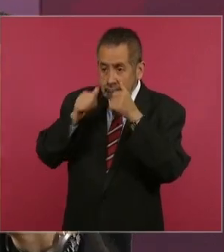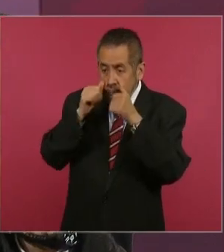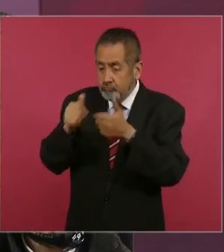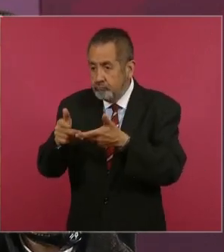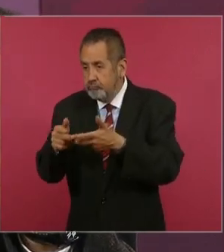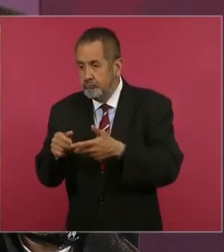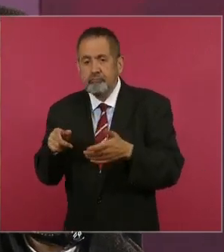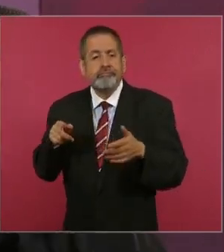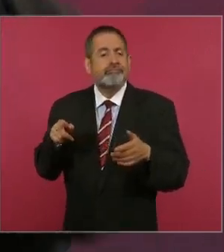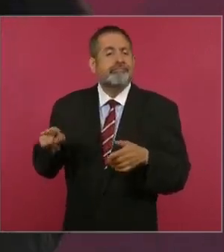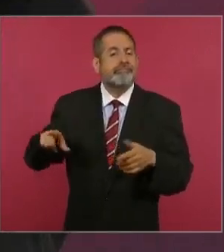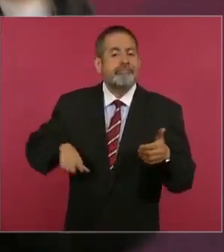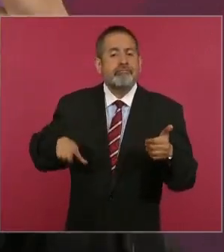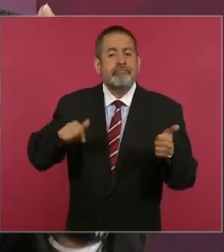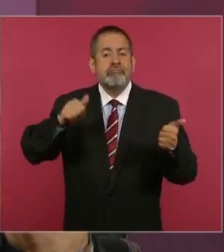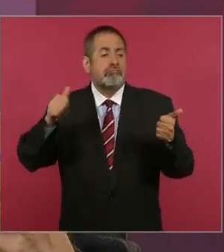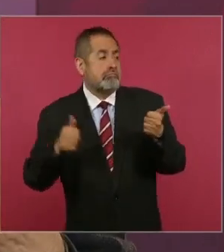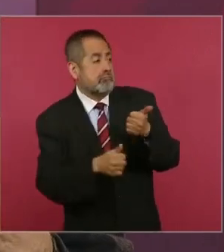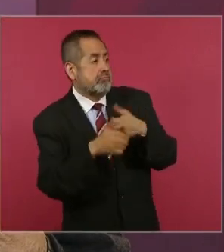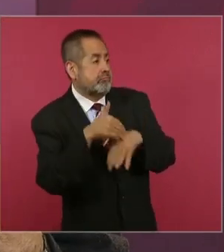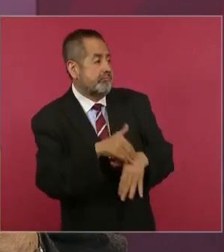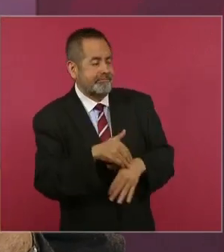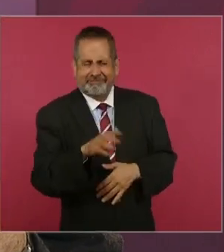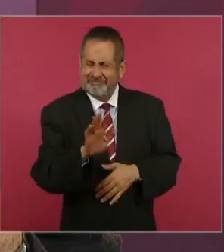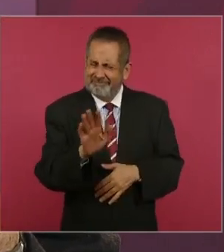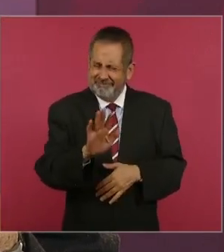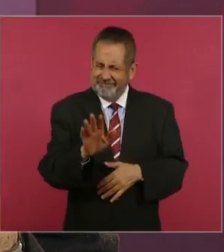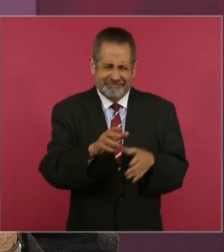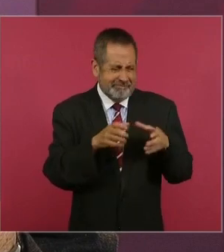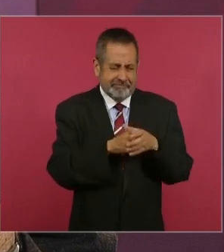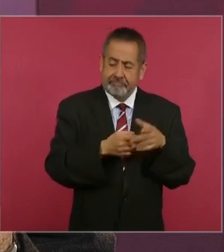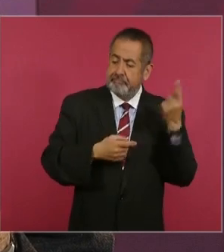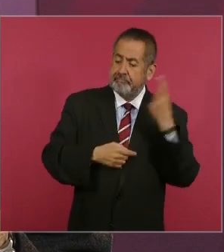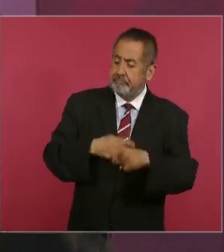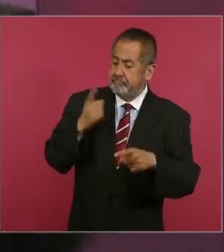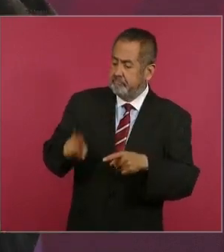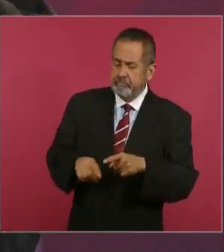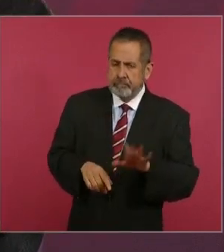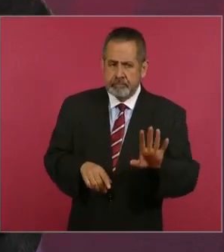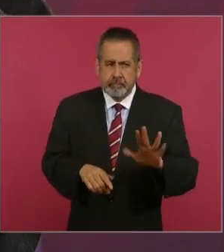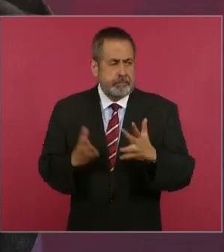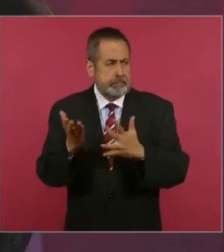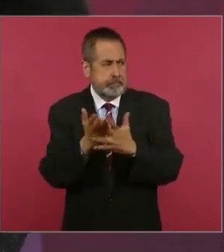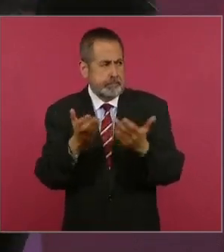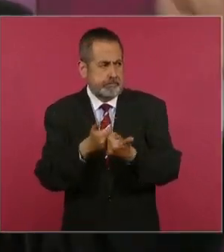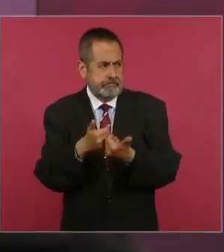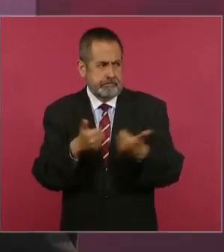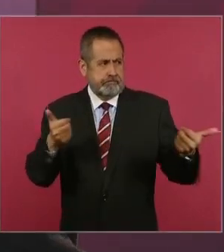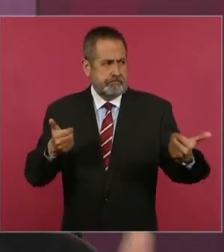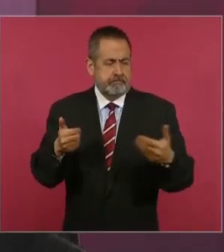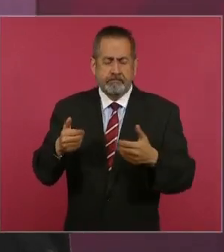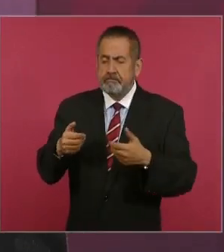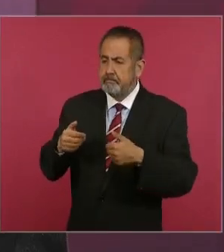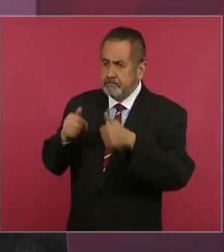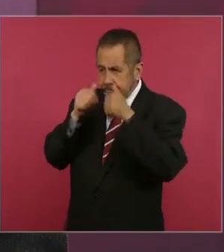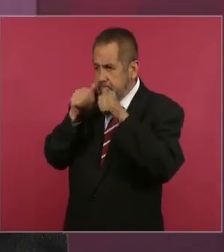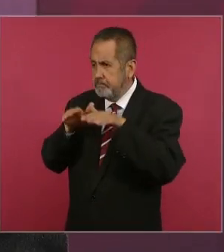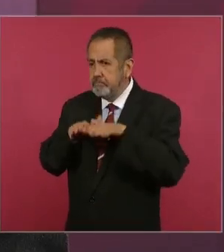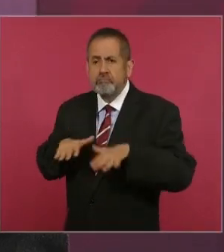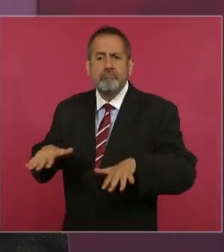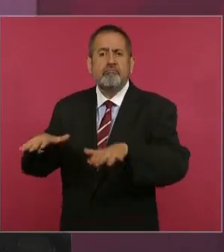al servicio de una minoría sea un gobierno para